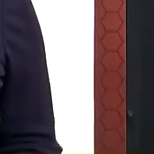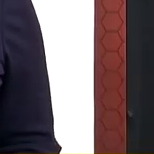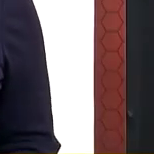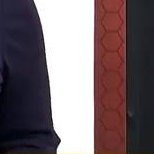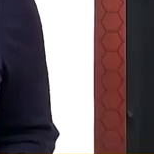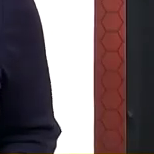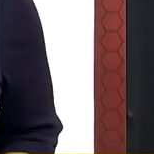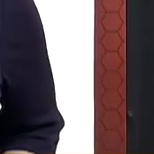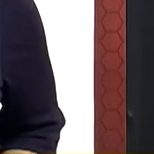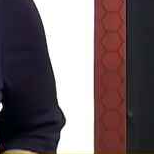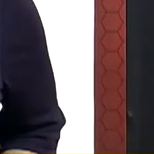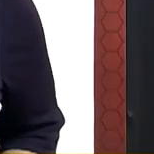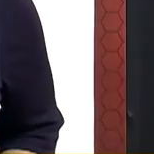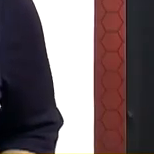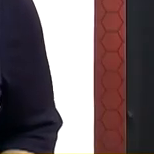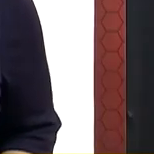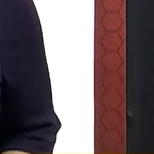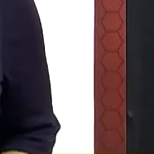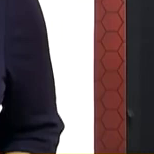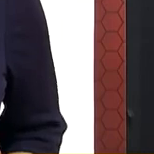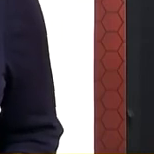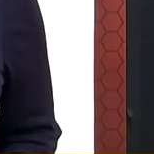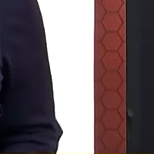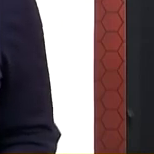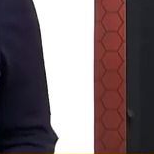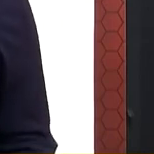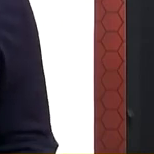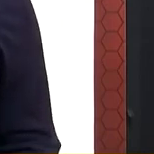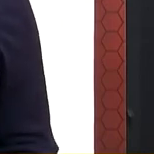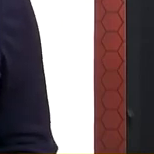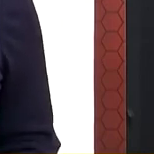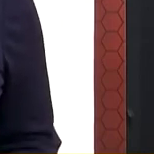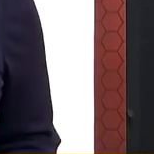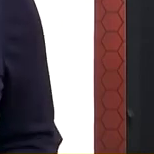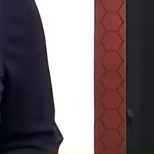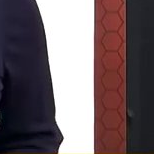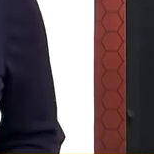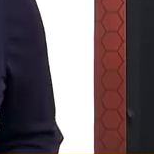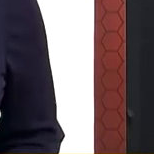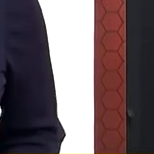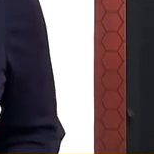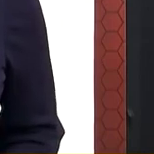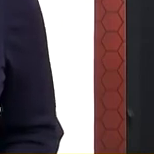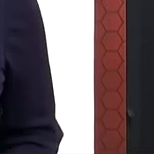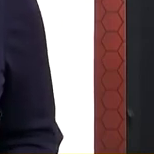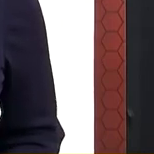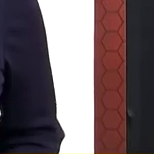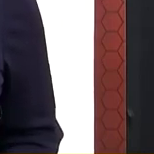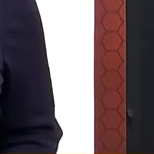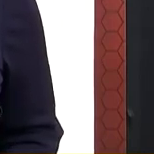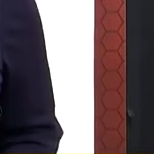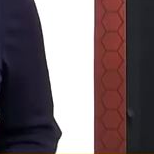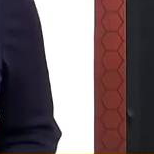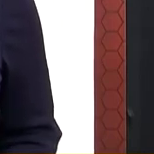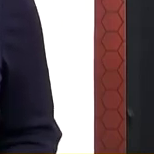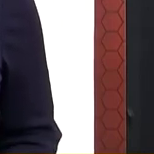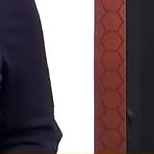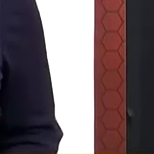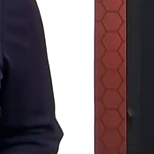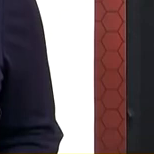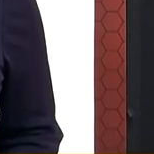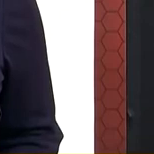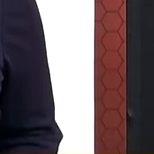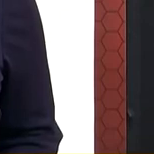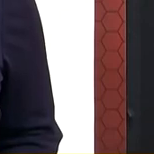Toronto, Canadá, rinde homenaje al director mexicano Guillermo del Toro con una exhibición en la Galería de Arte de Ontario y además varios ciclos de cine